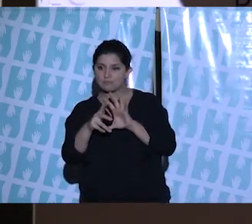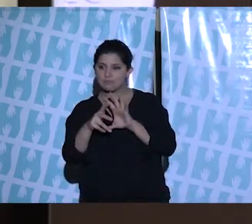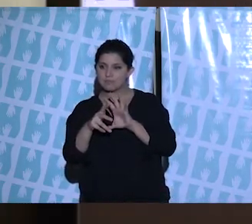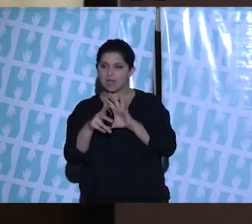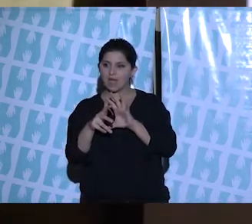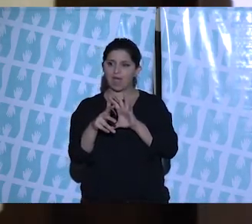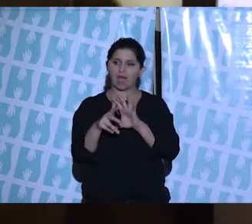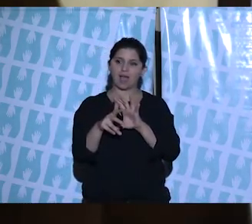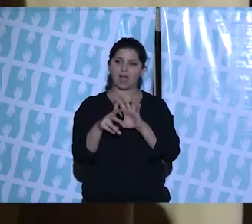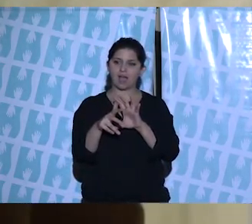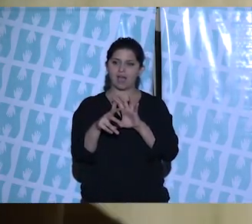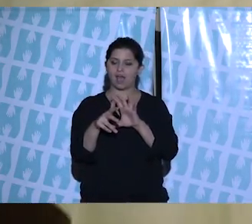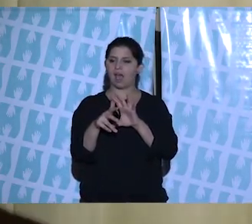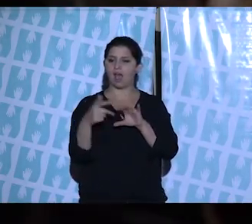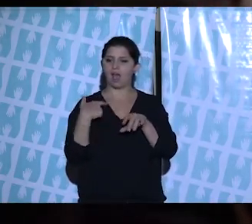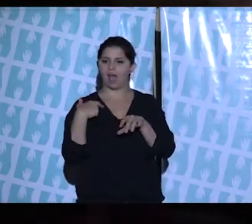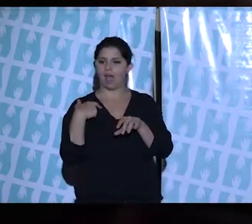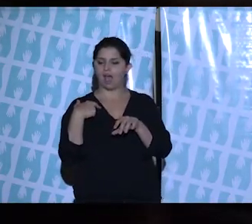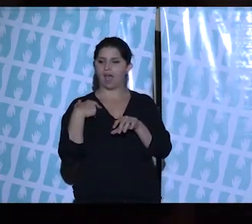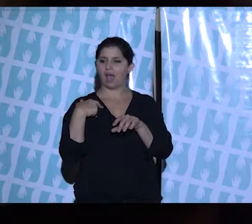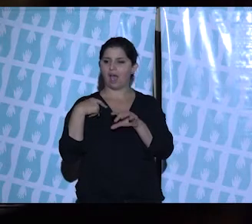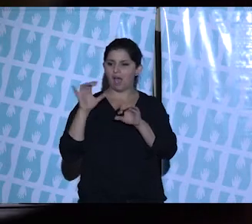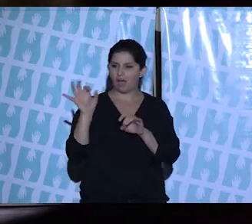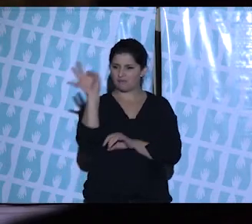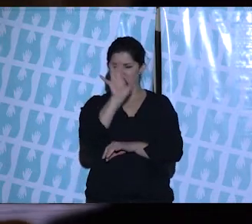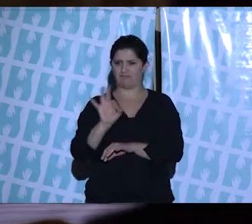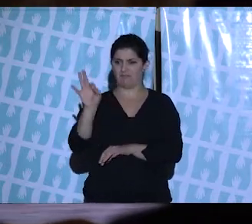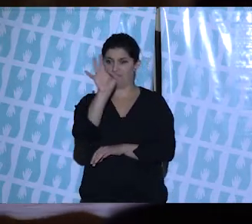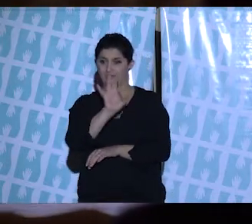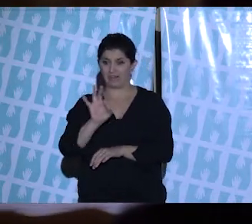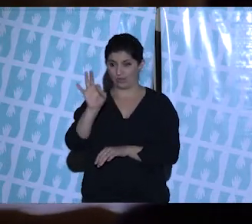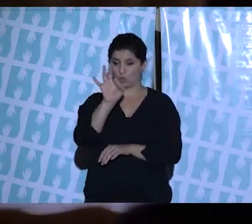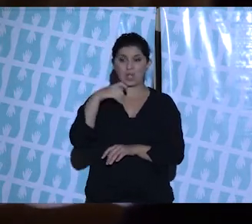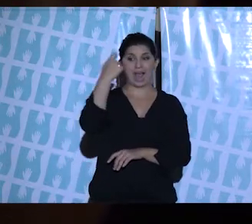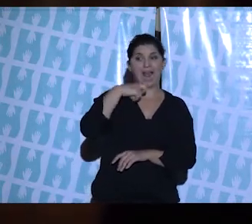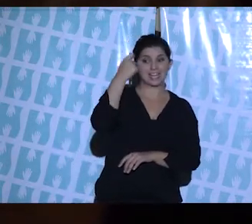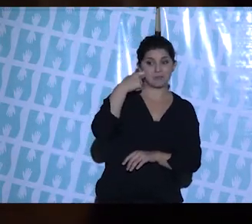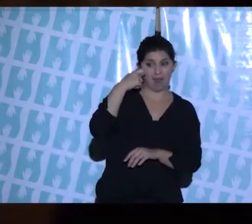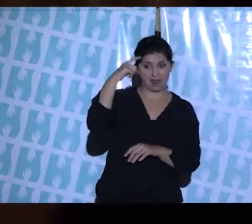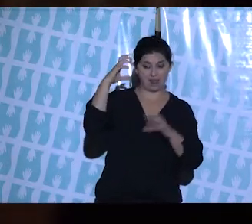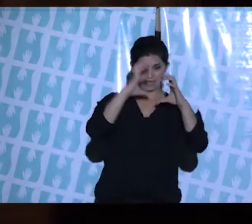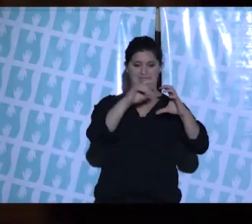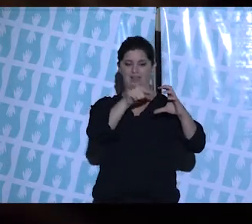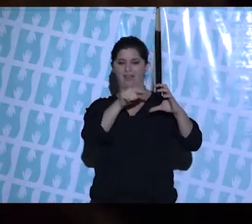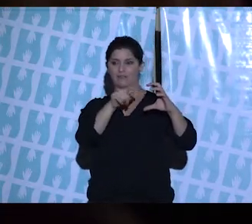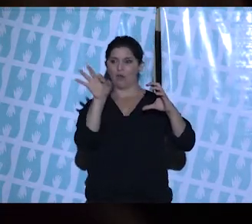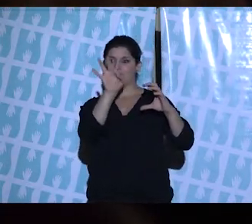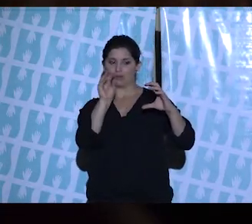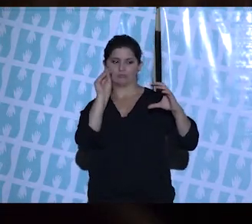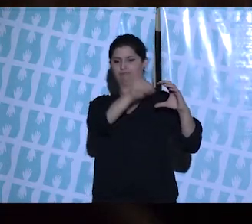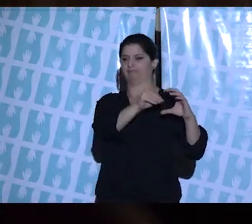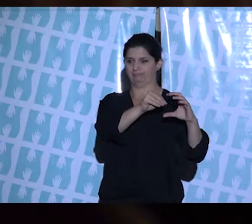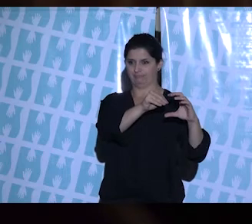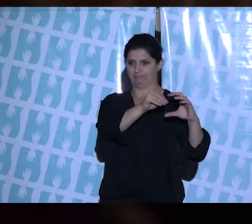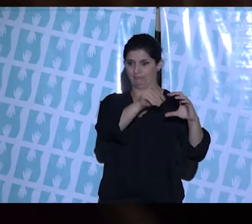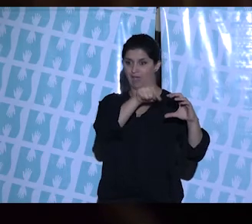se le inyecta un virus al cerebro de un animalito de experimentación que está preparado para